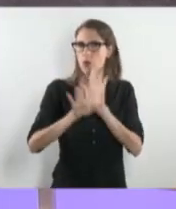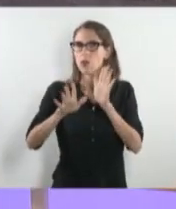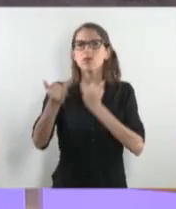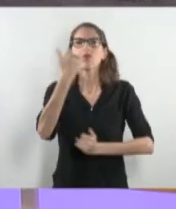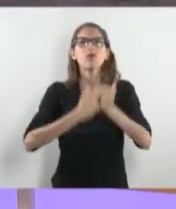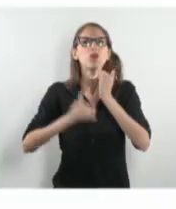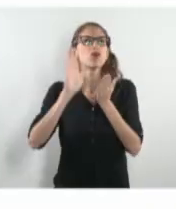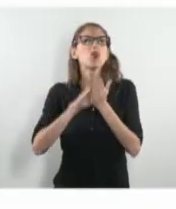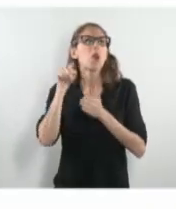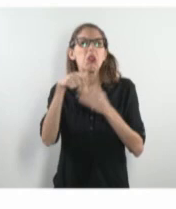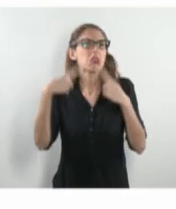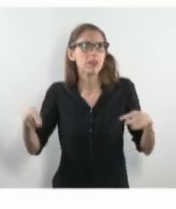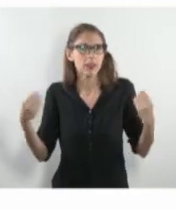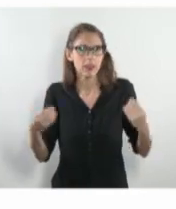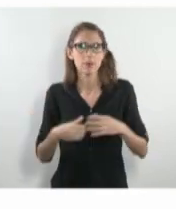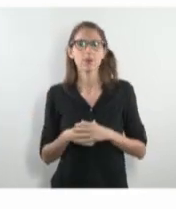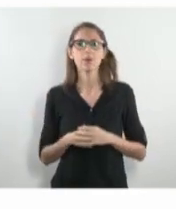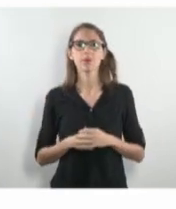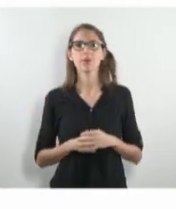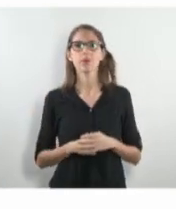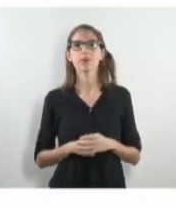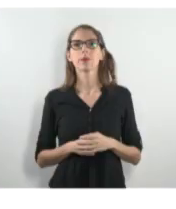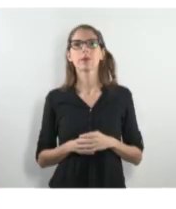de las proteínas.